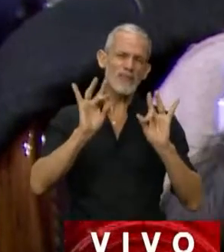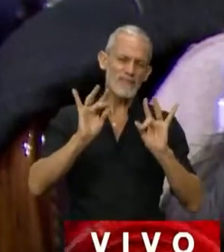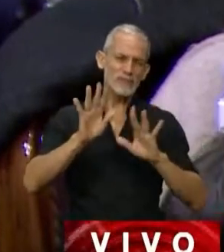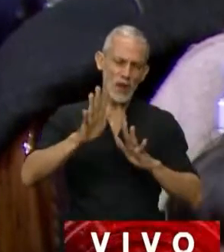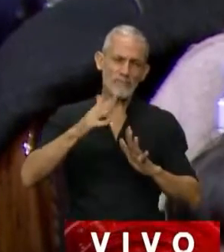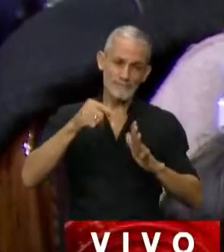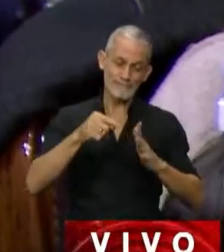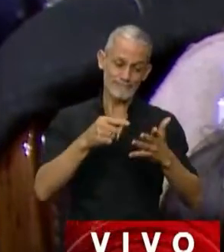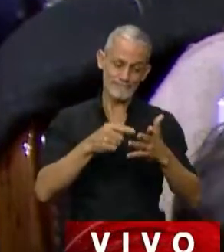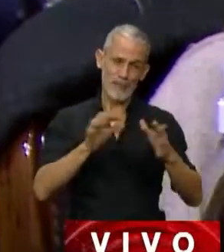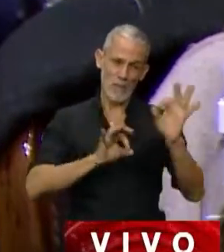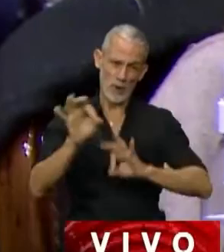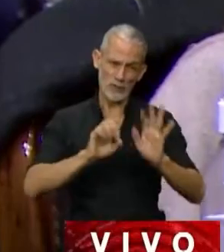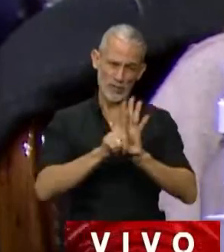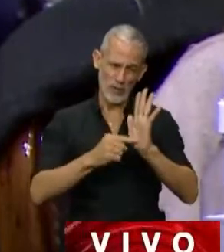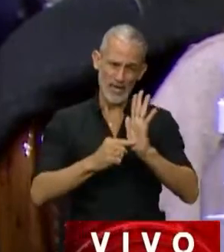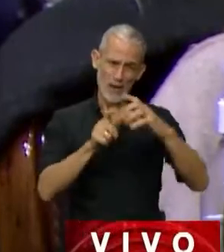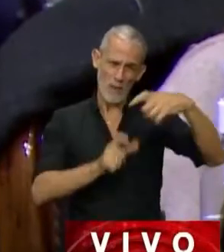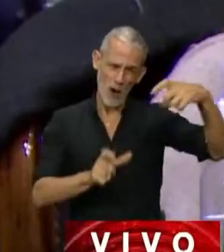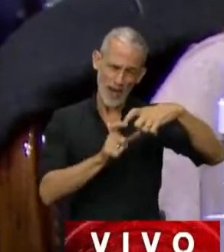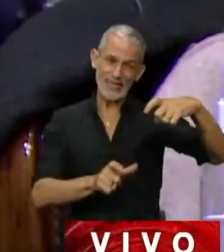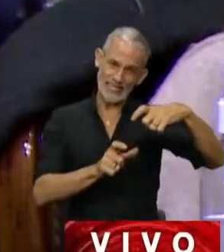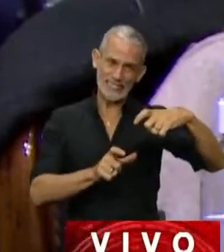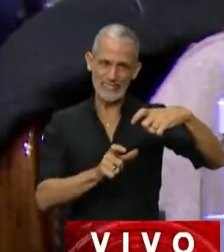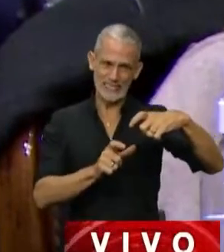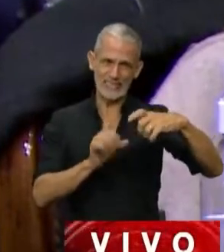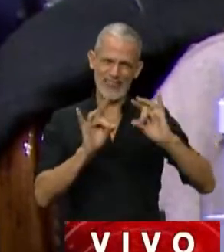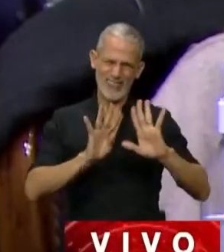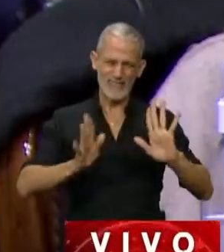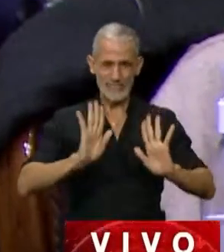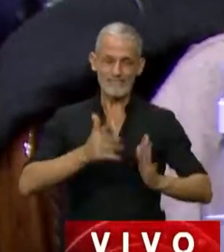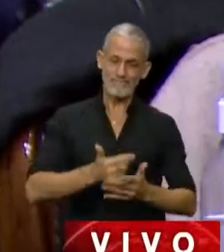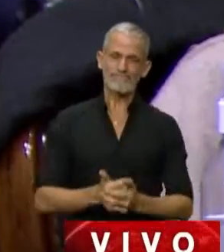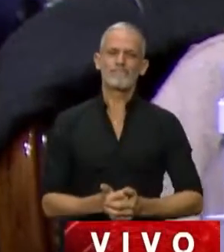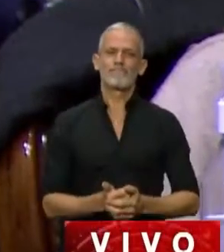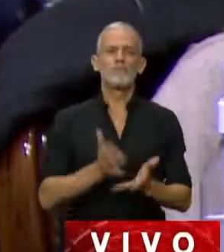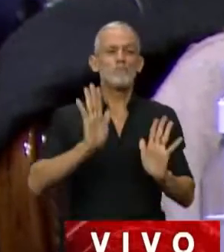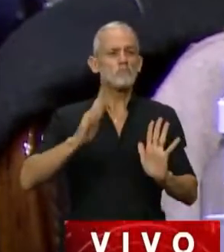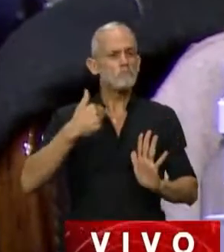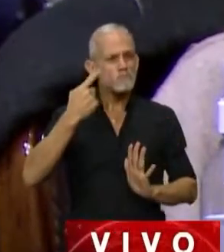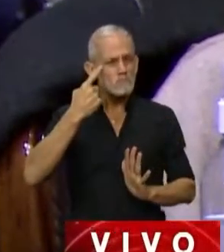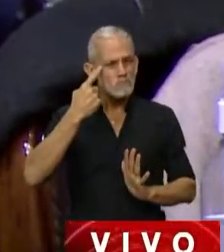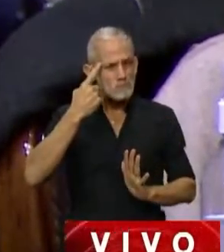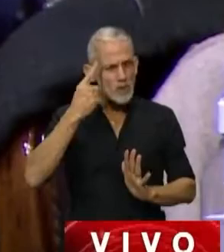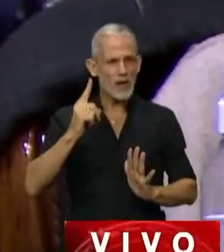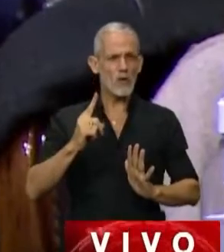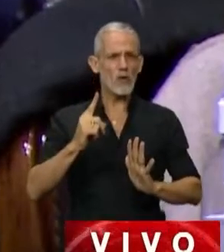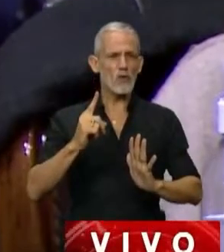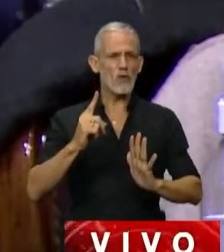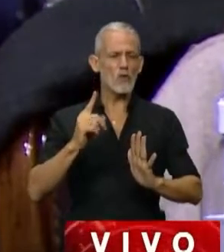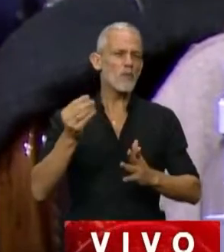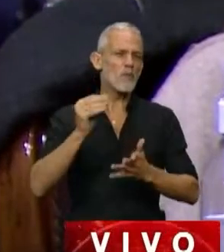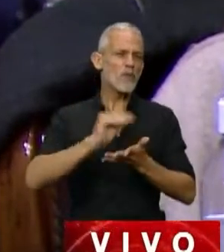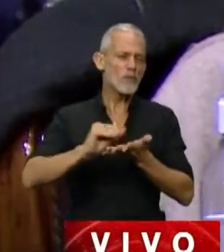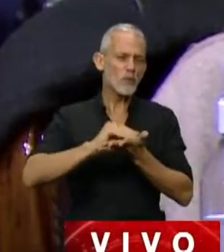que tiene esta boleta. Y yo me quedo un poco con lo que pudo hacer